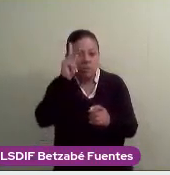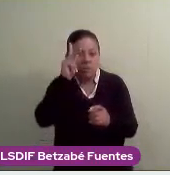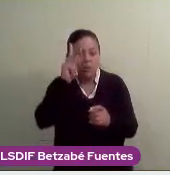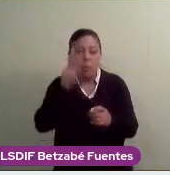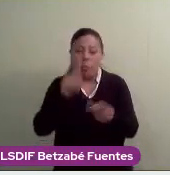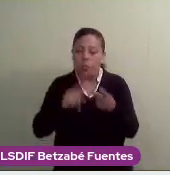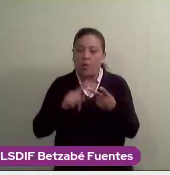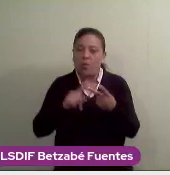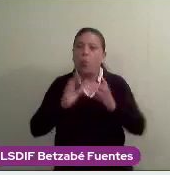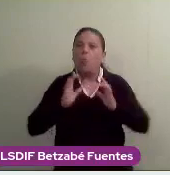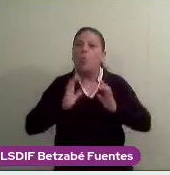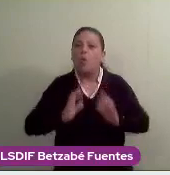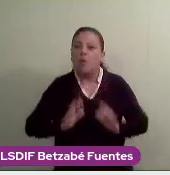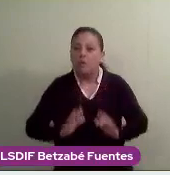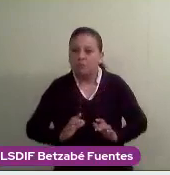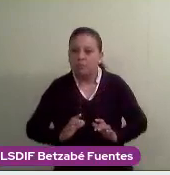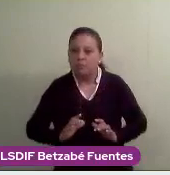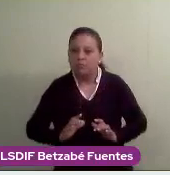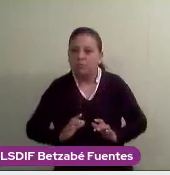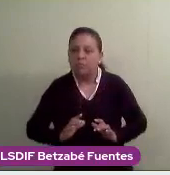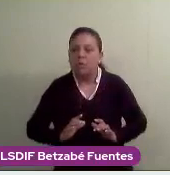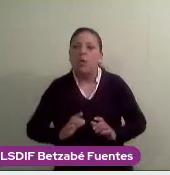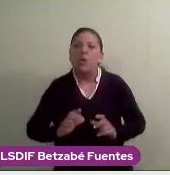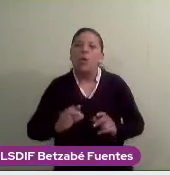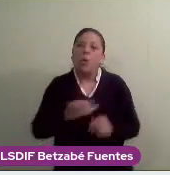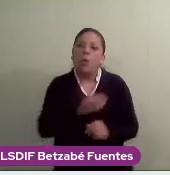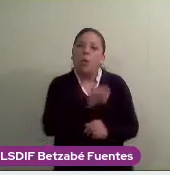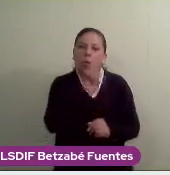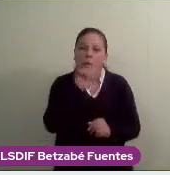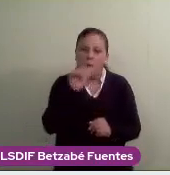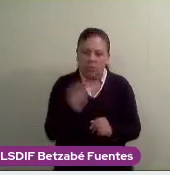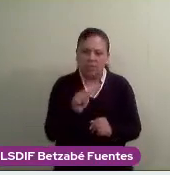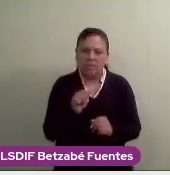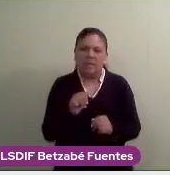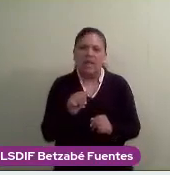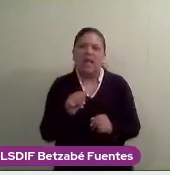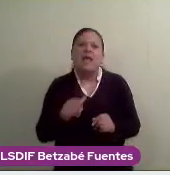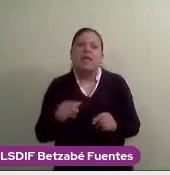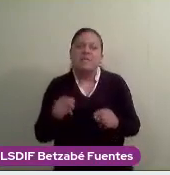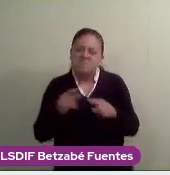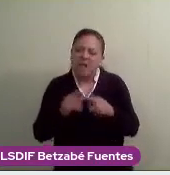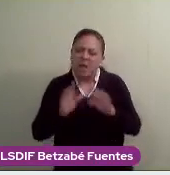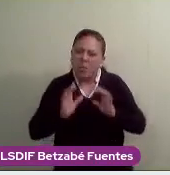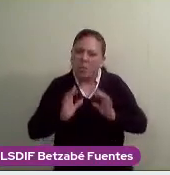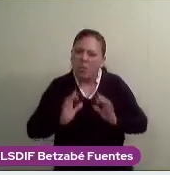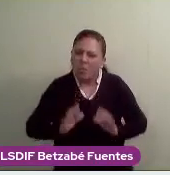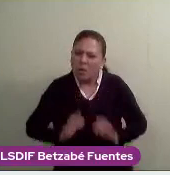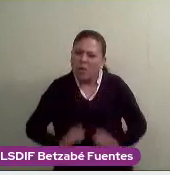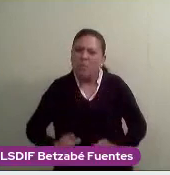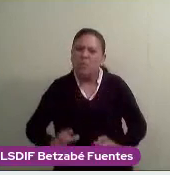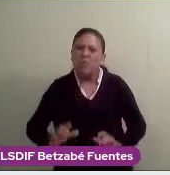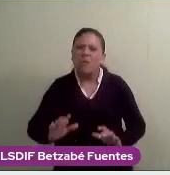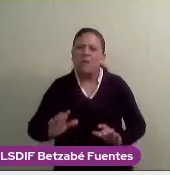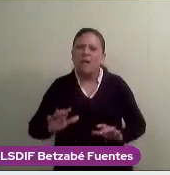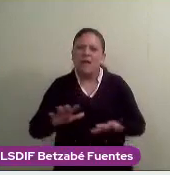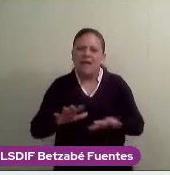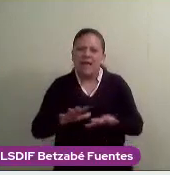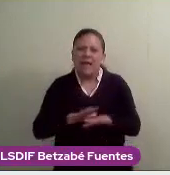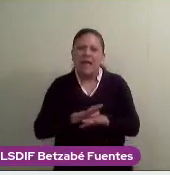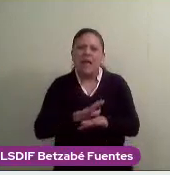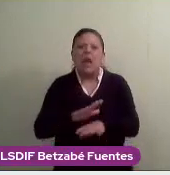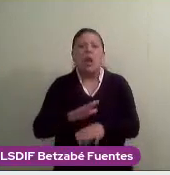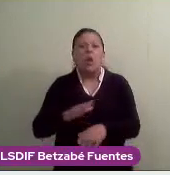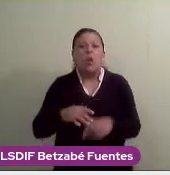orgánicas. Dentro de las causas infanto-juveniles de la alteración funcional u orgánica del cuerpo calloso, el cuerpo